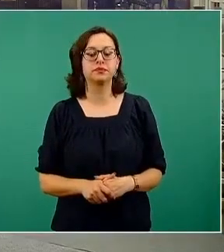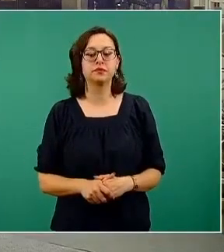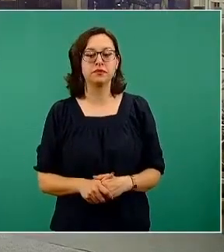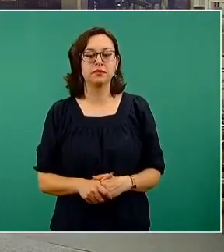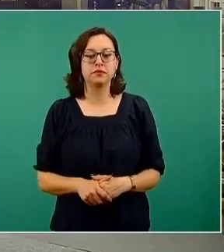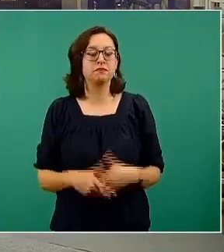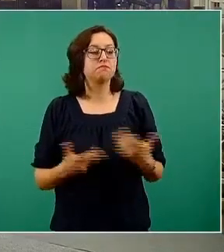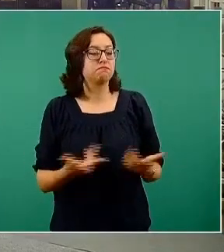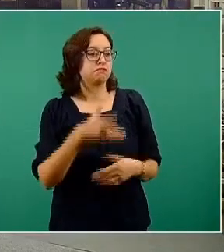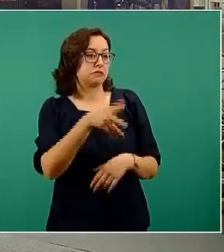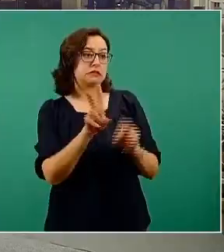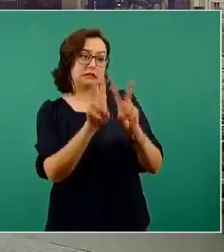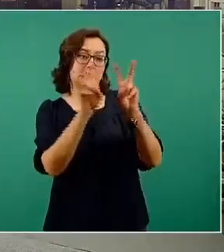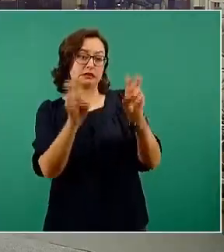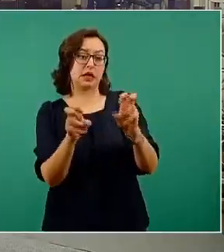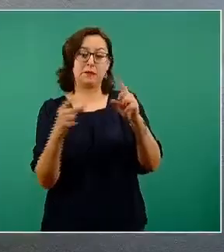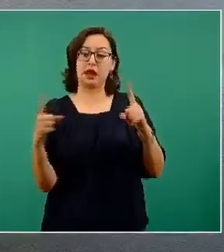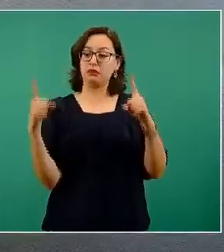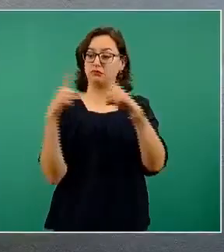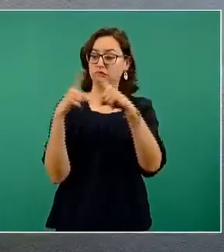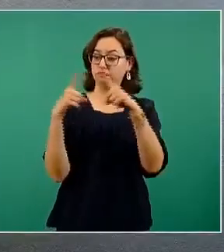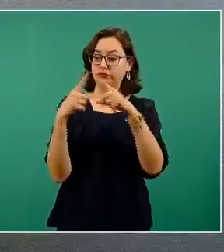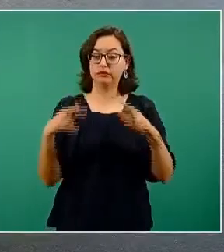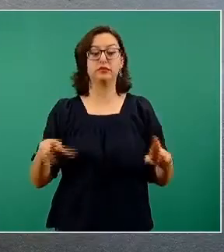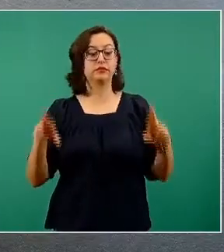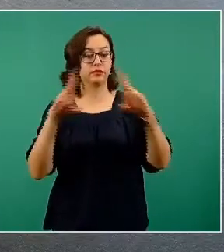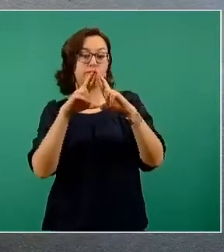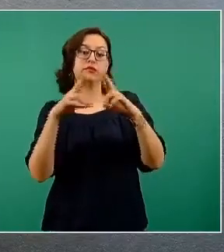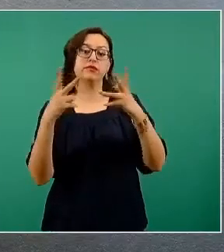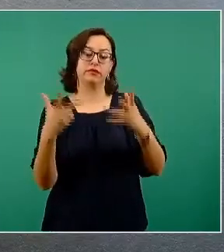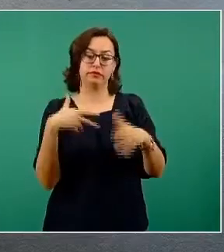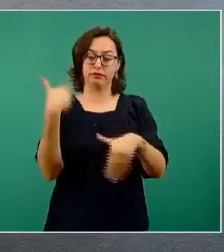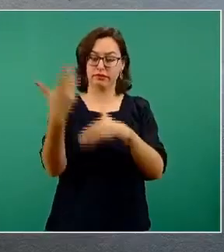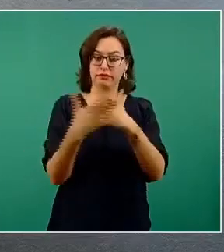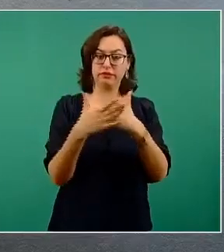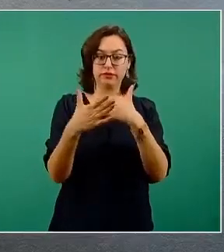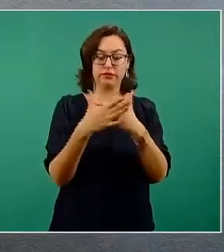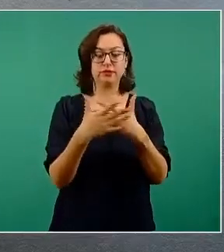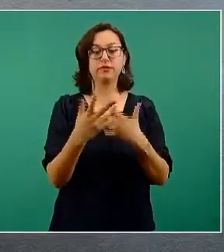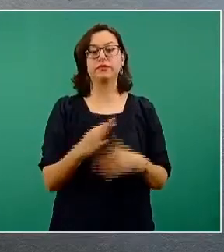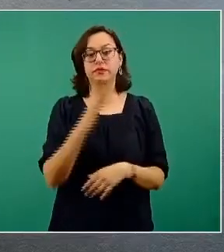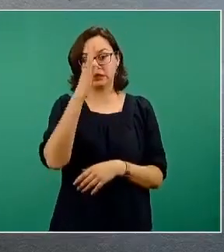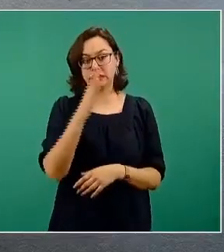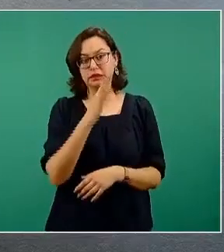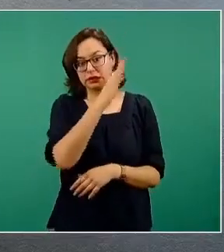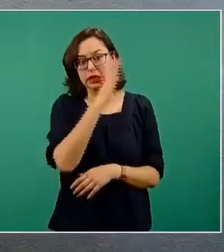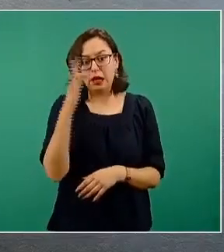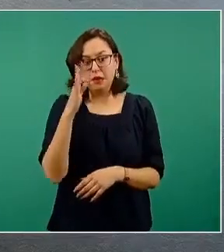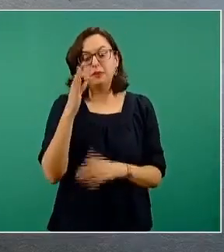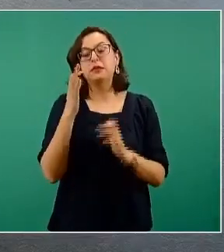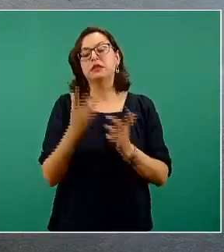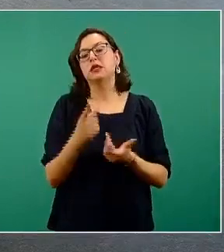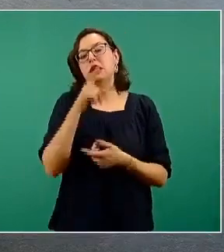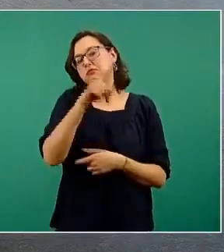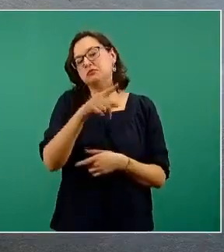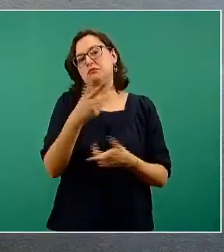celebraciones religiosas, me refiero en este caso a las misas del Calvario o la llamada de las Tres